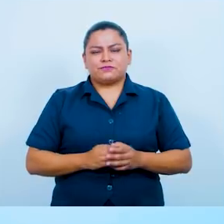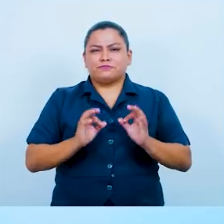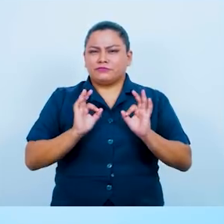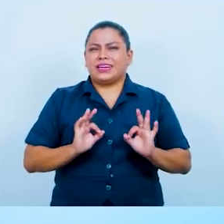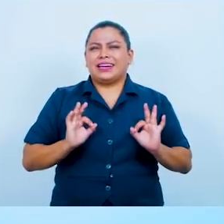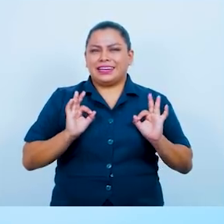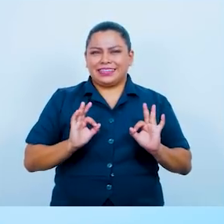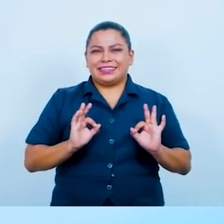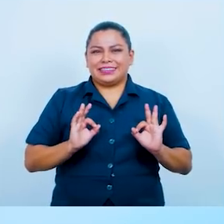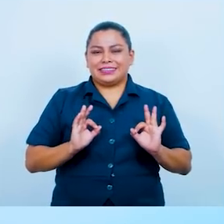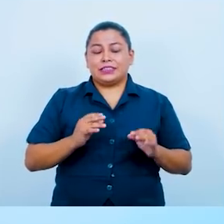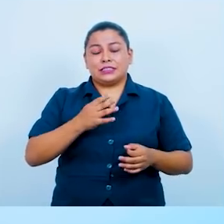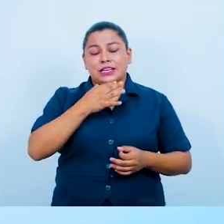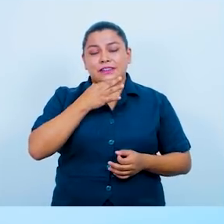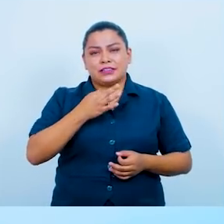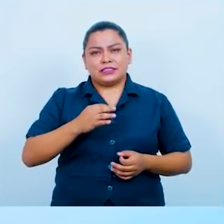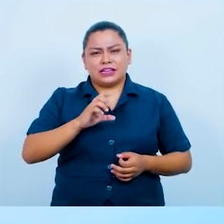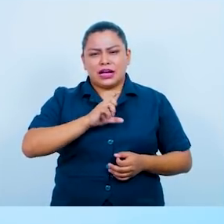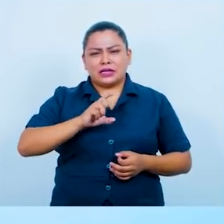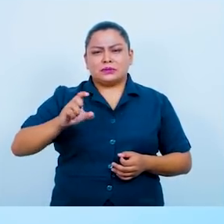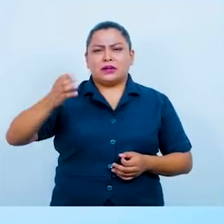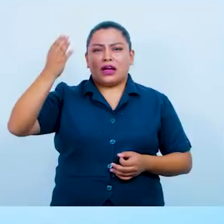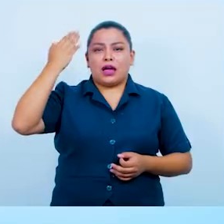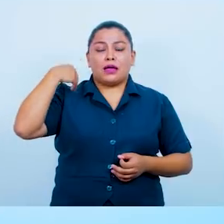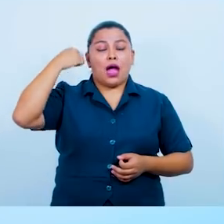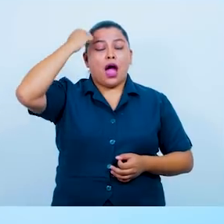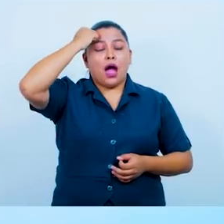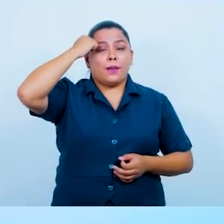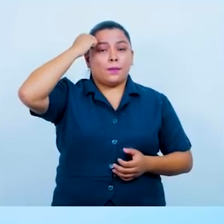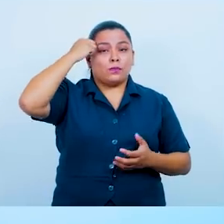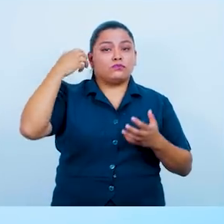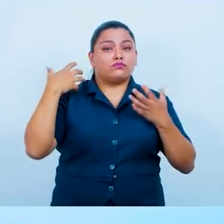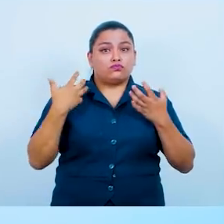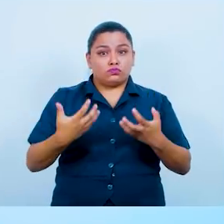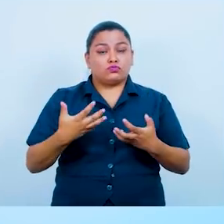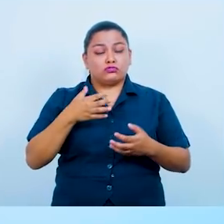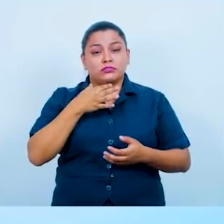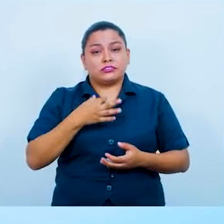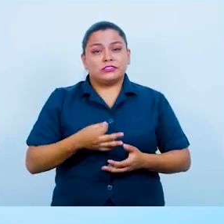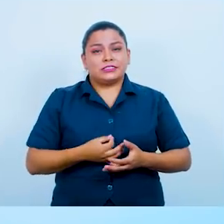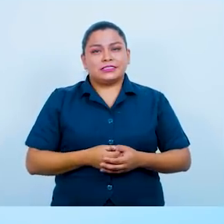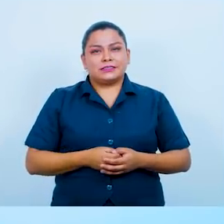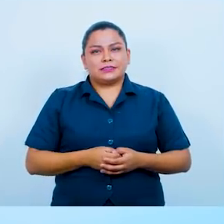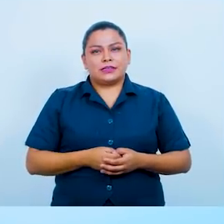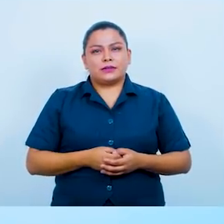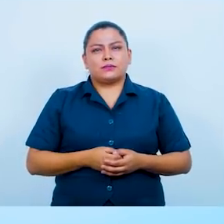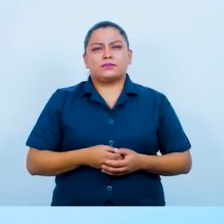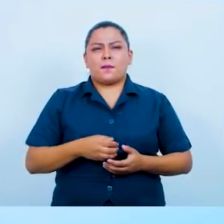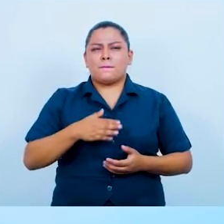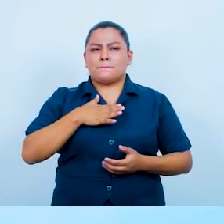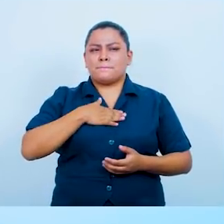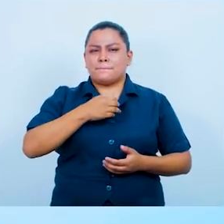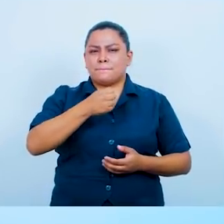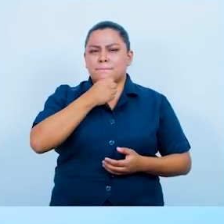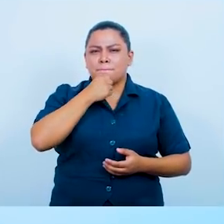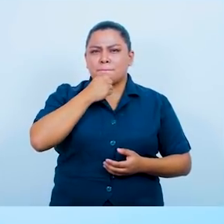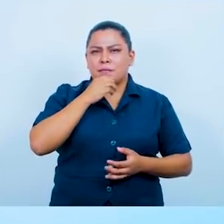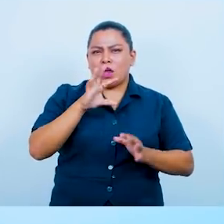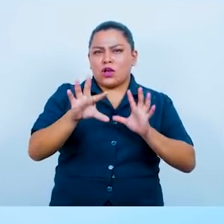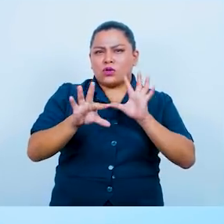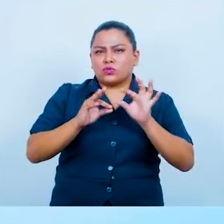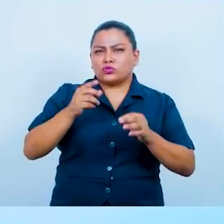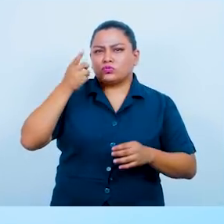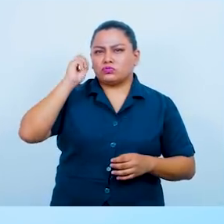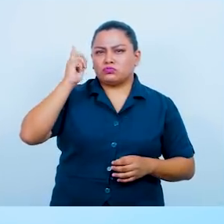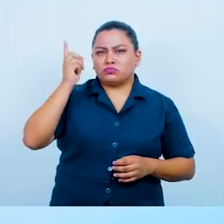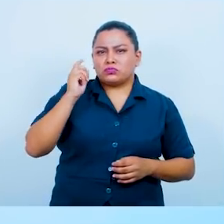Genial, Dobby. Sin duda, la semana anterior aprendimos muchísimo. Pero según mis datos, algunos docentes nos